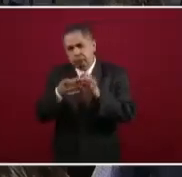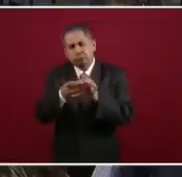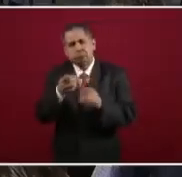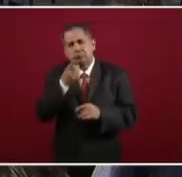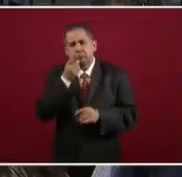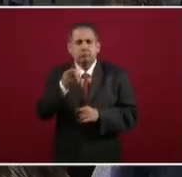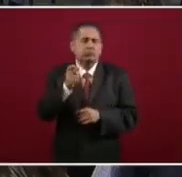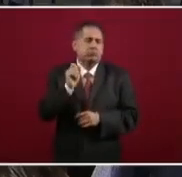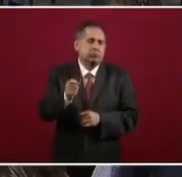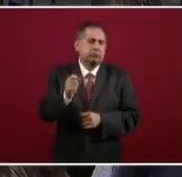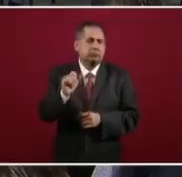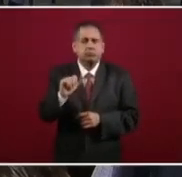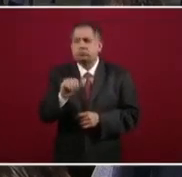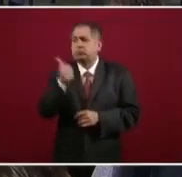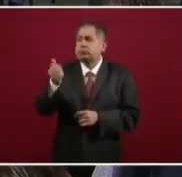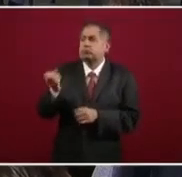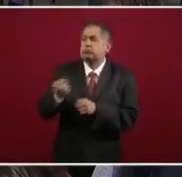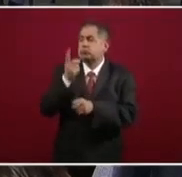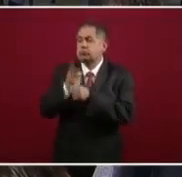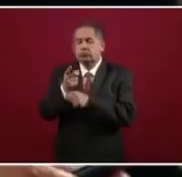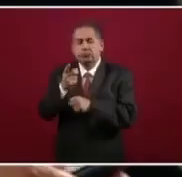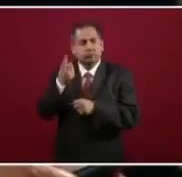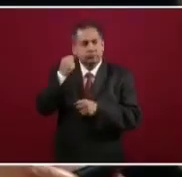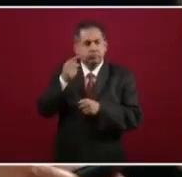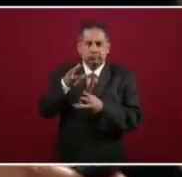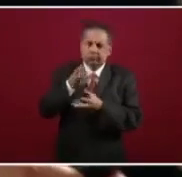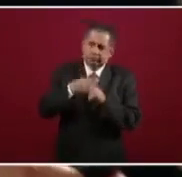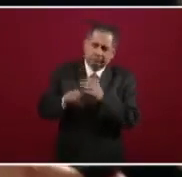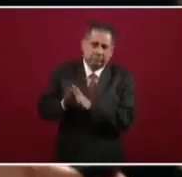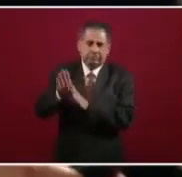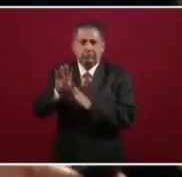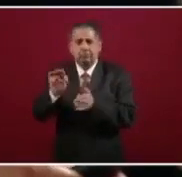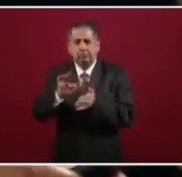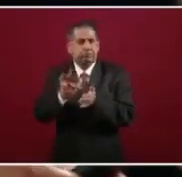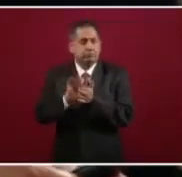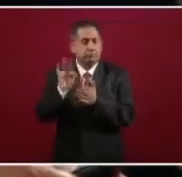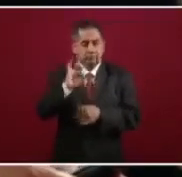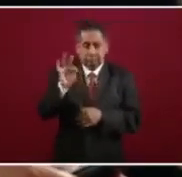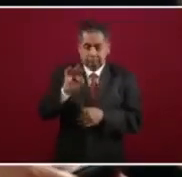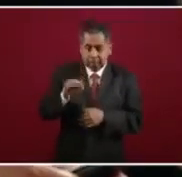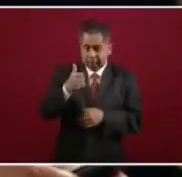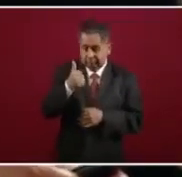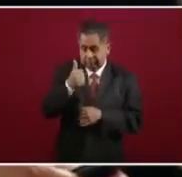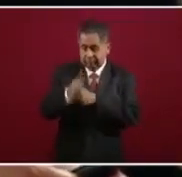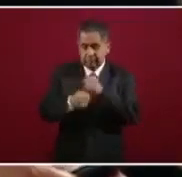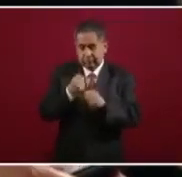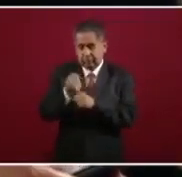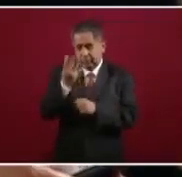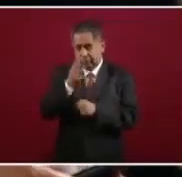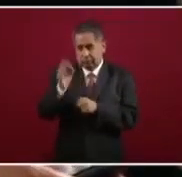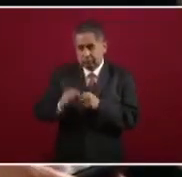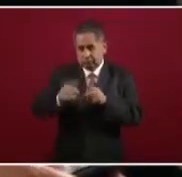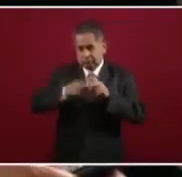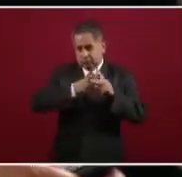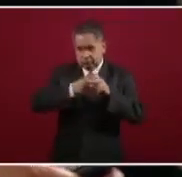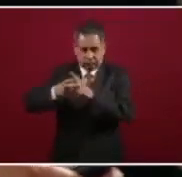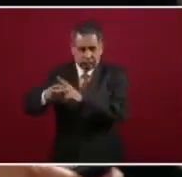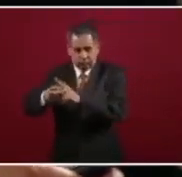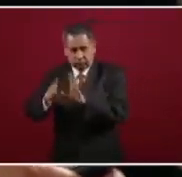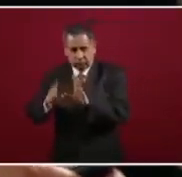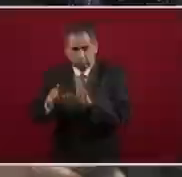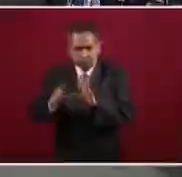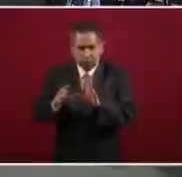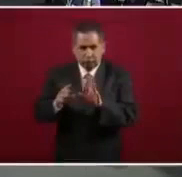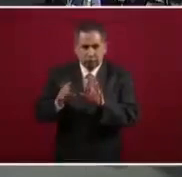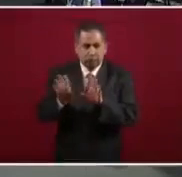si hay oportunidad de remontar porque si son seis años al 4 por ciento ponderado digo no no es así